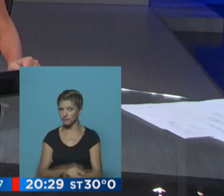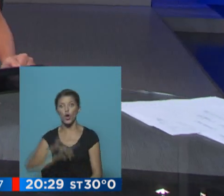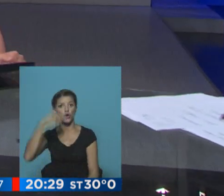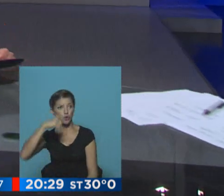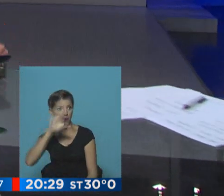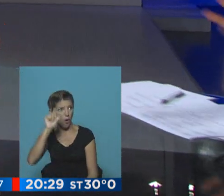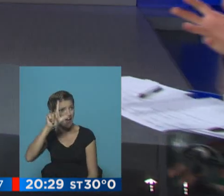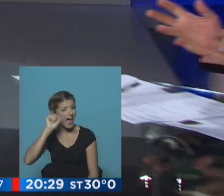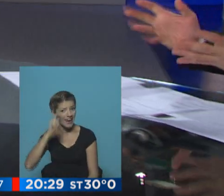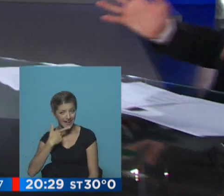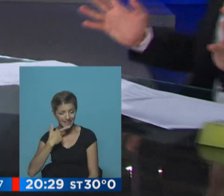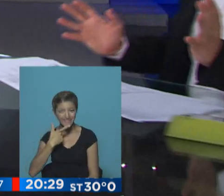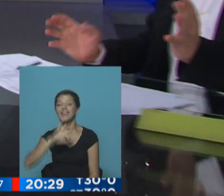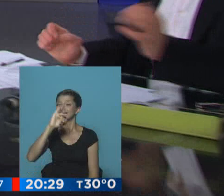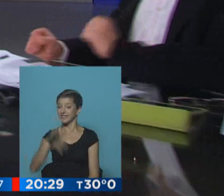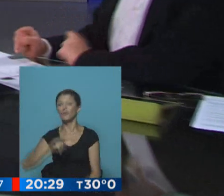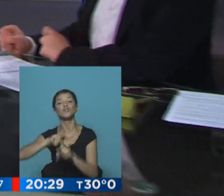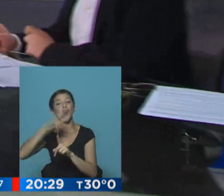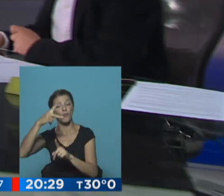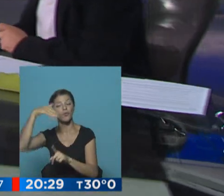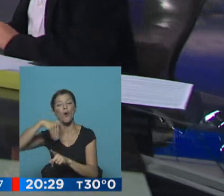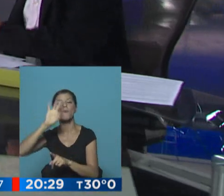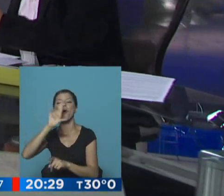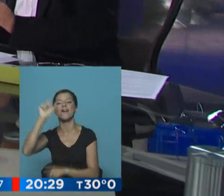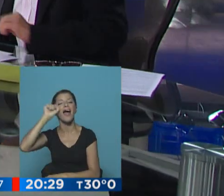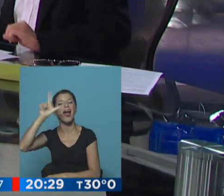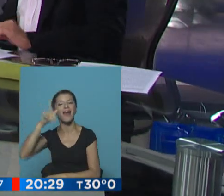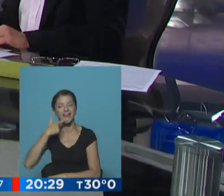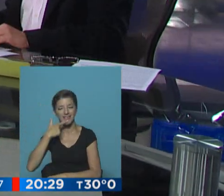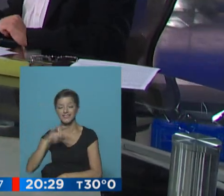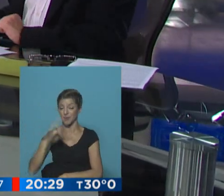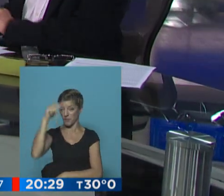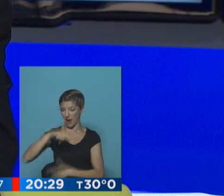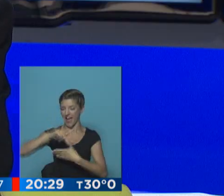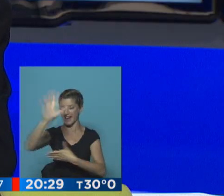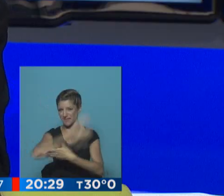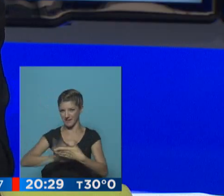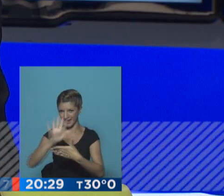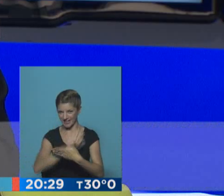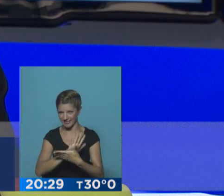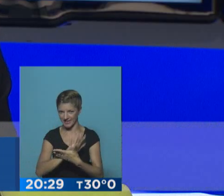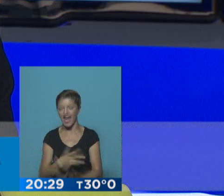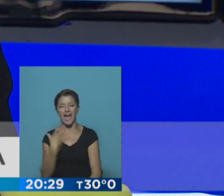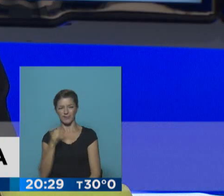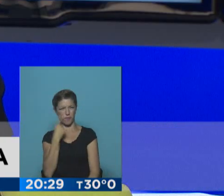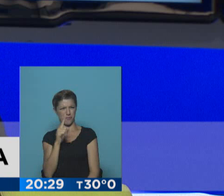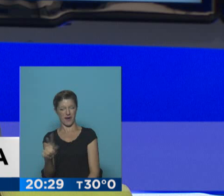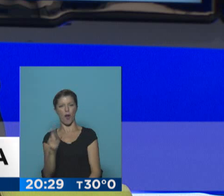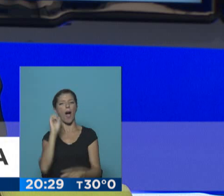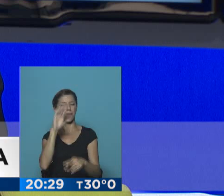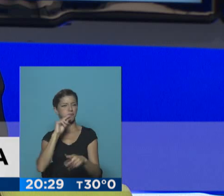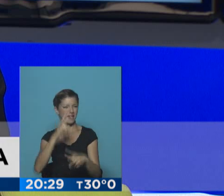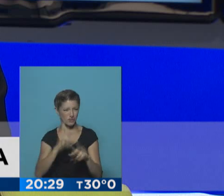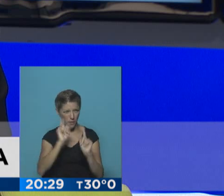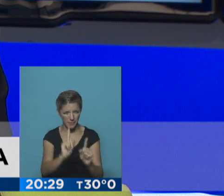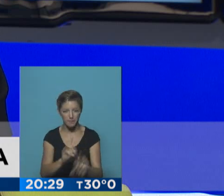¿no? Efectivamente, un segundo Morales presidente en América Latina, no todos los días se da así algo similar. En este caso estamos